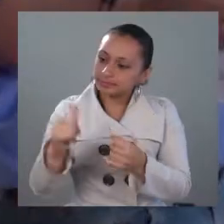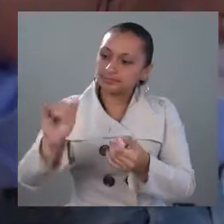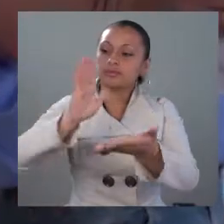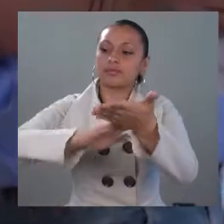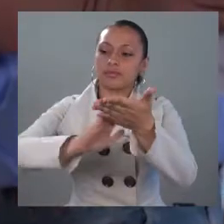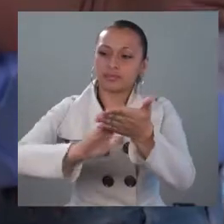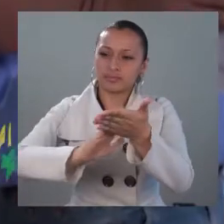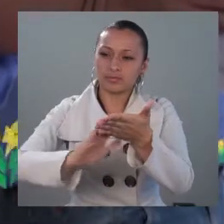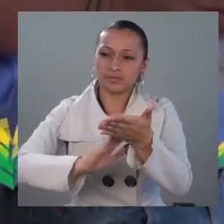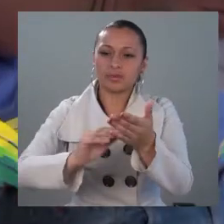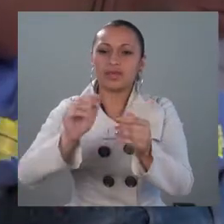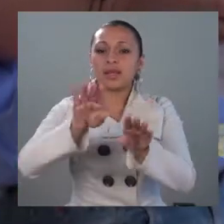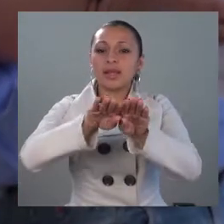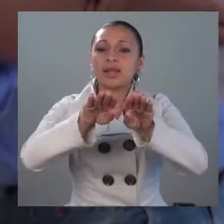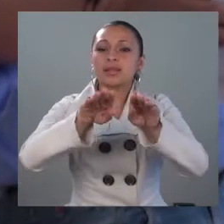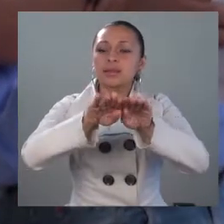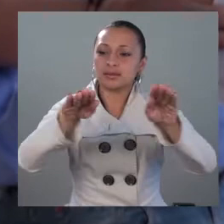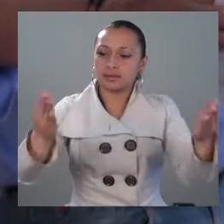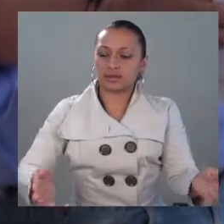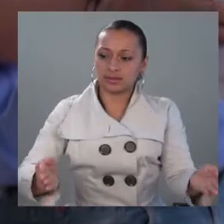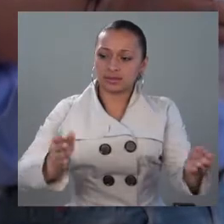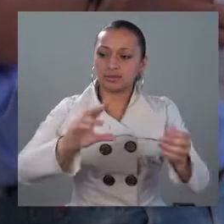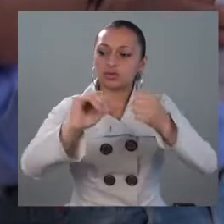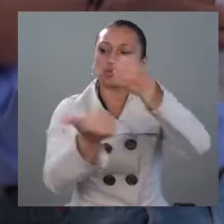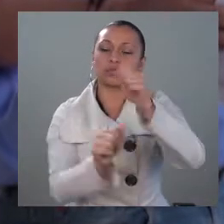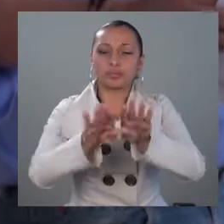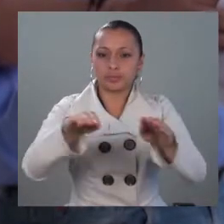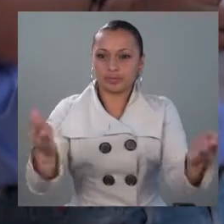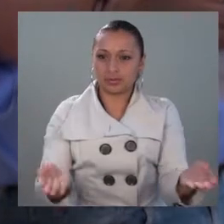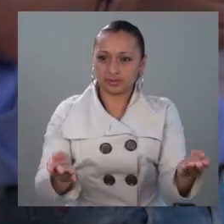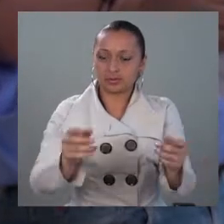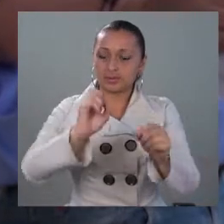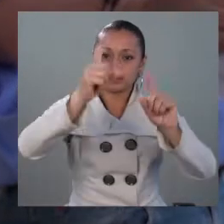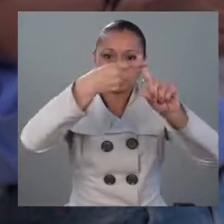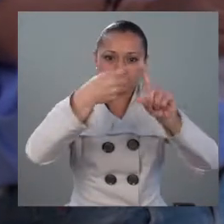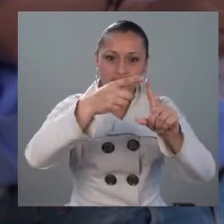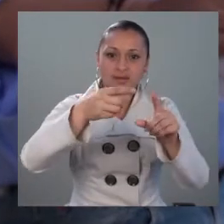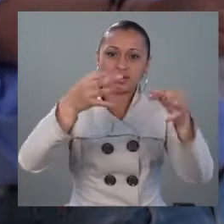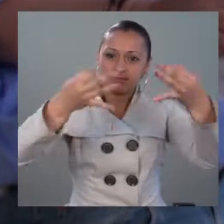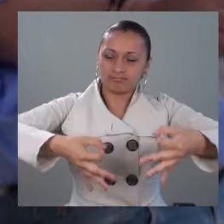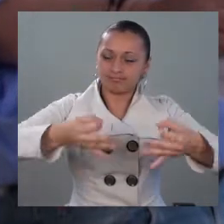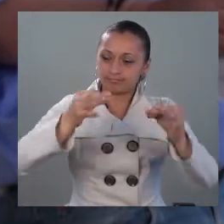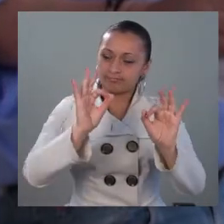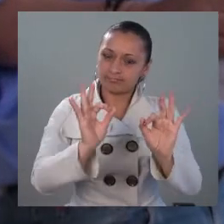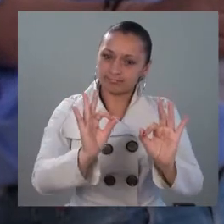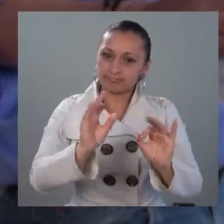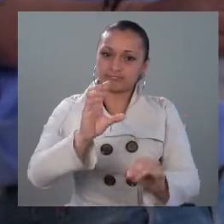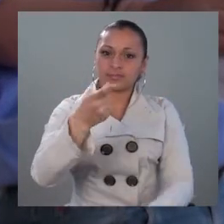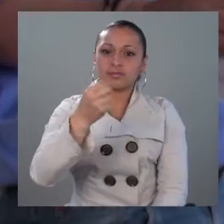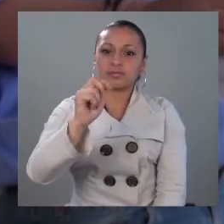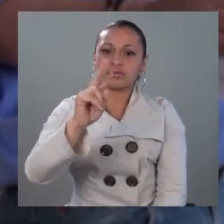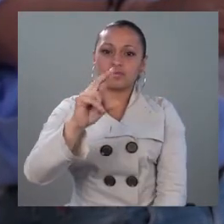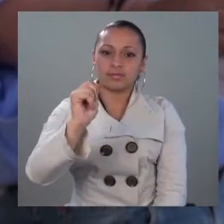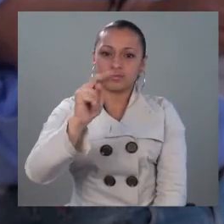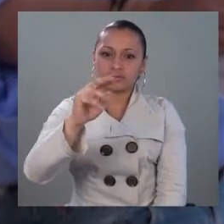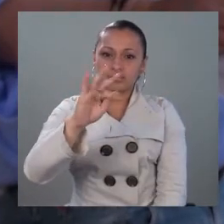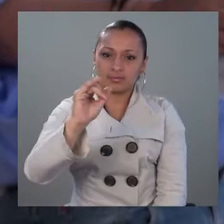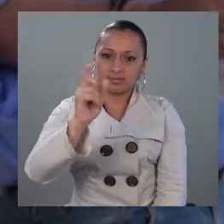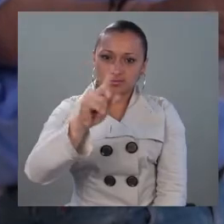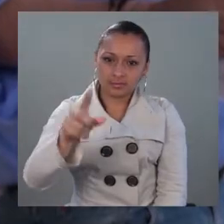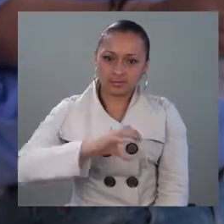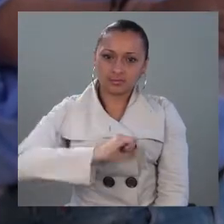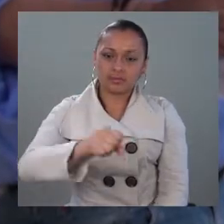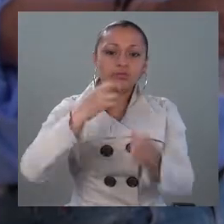Funcionarán 3 submesas permanentes. La primera, de garantías y derechos humanos, con el Ministerio